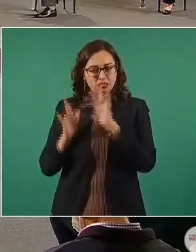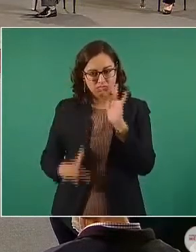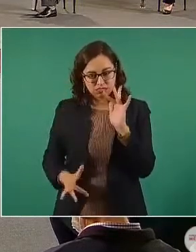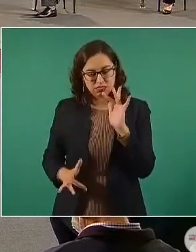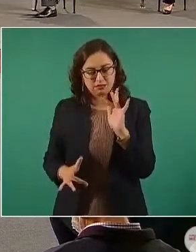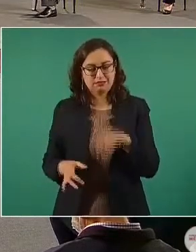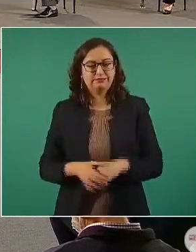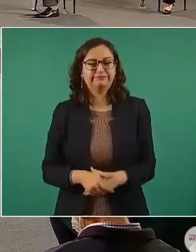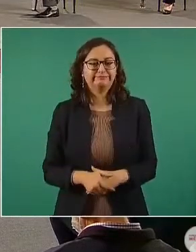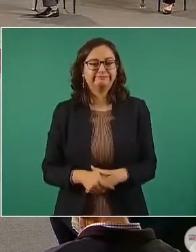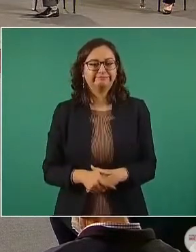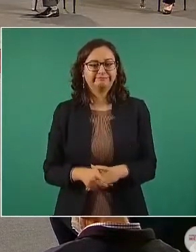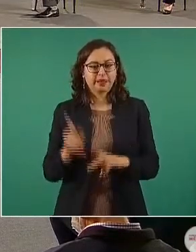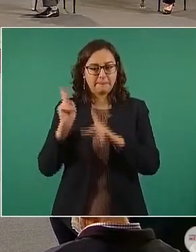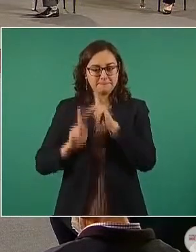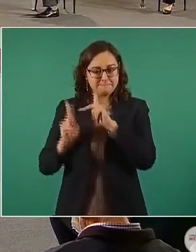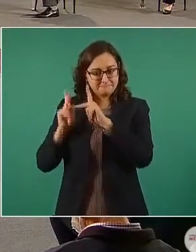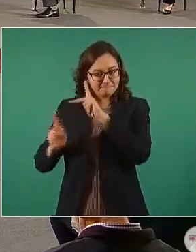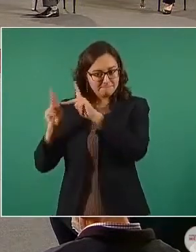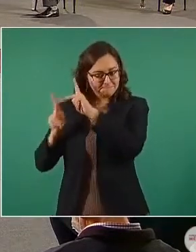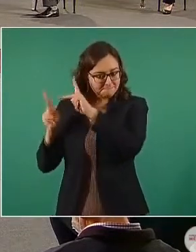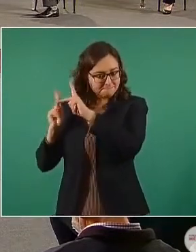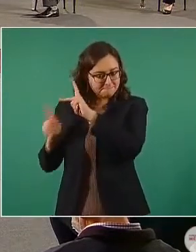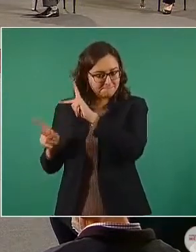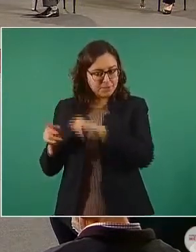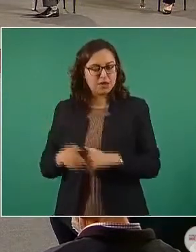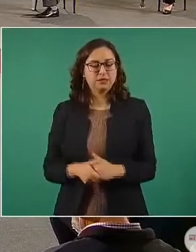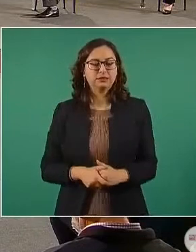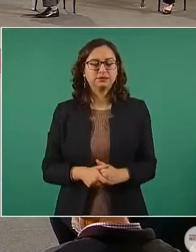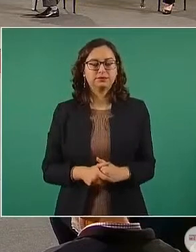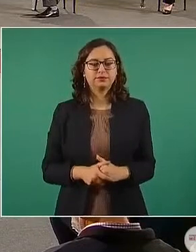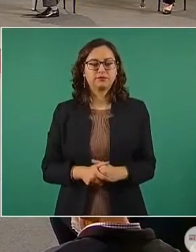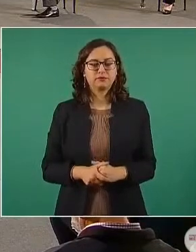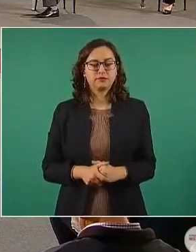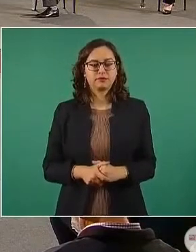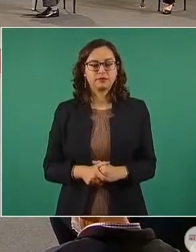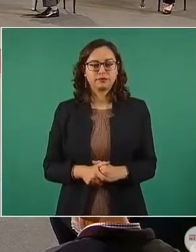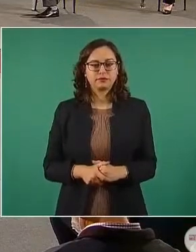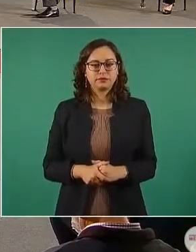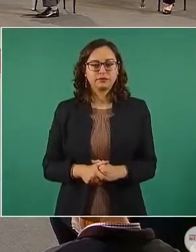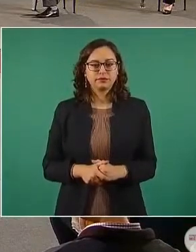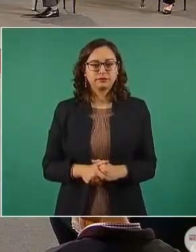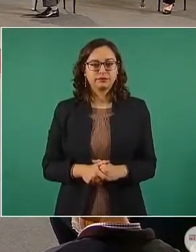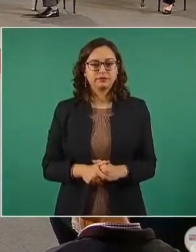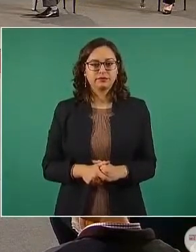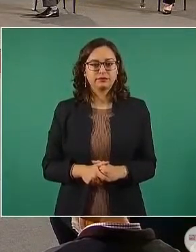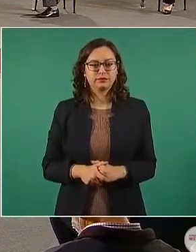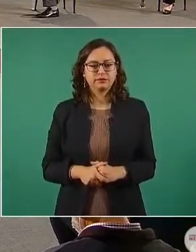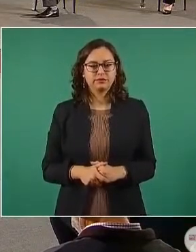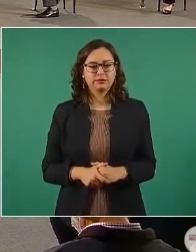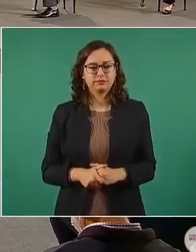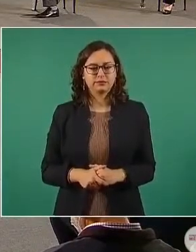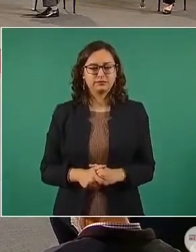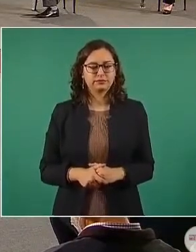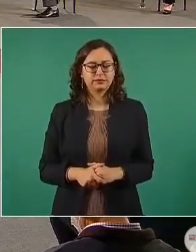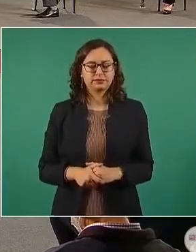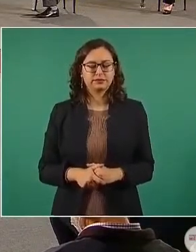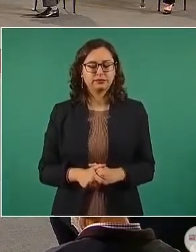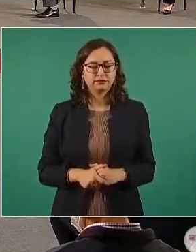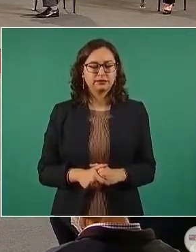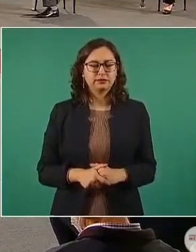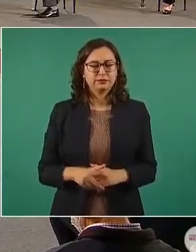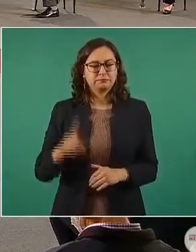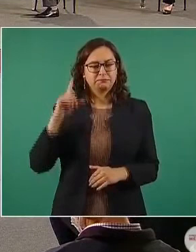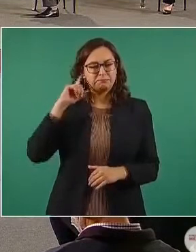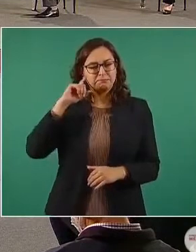cuidado, aunque sean muy pequeñitos, son muy importantes porque realizan la polinización y en la polinización